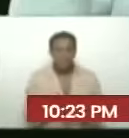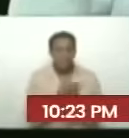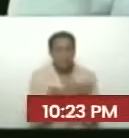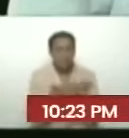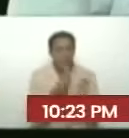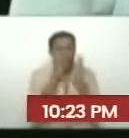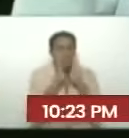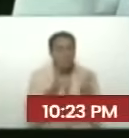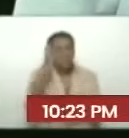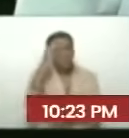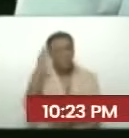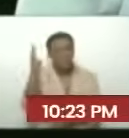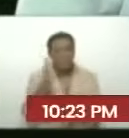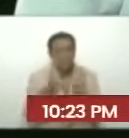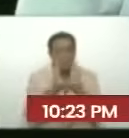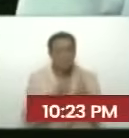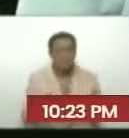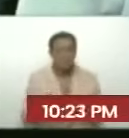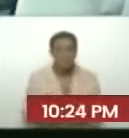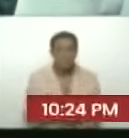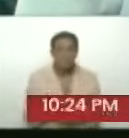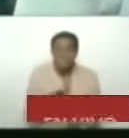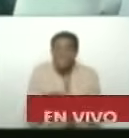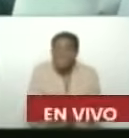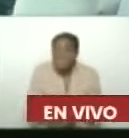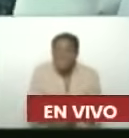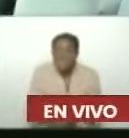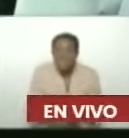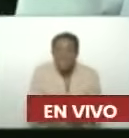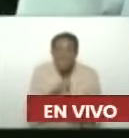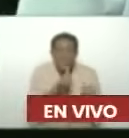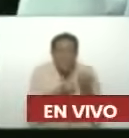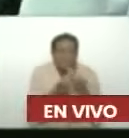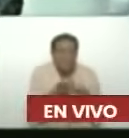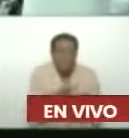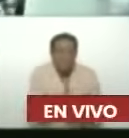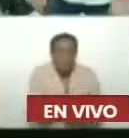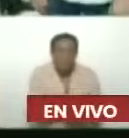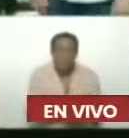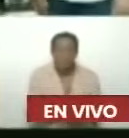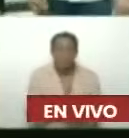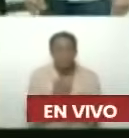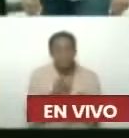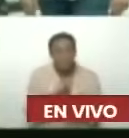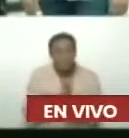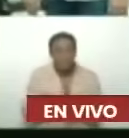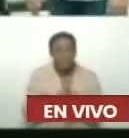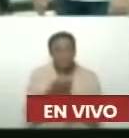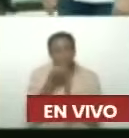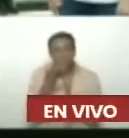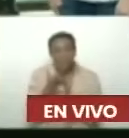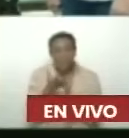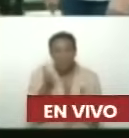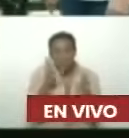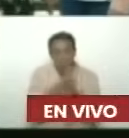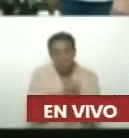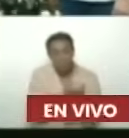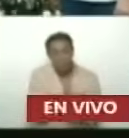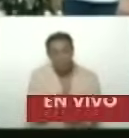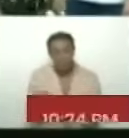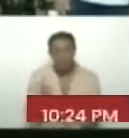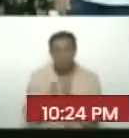una bendición de Dios. Desde que estábamos chiquitos. Desde que estaba chiquita, cuéntame, Carolina. Sí, bueno, buenas noches a